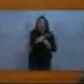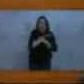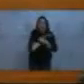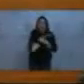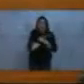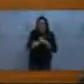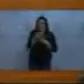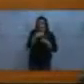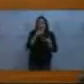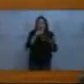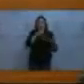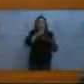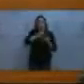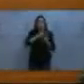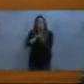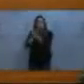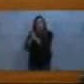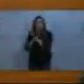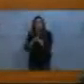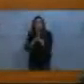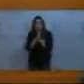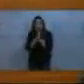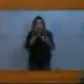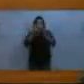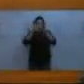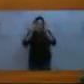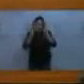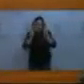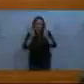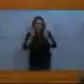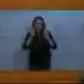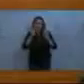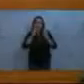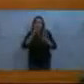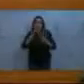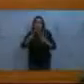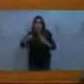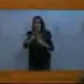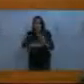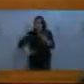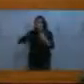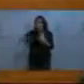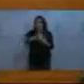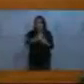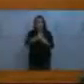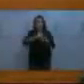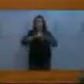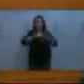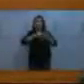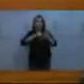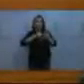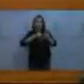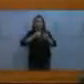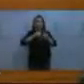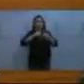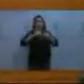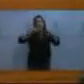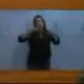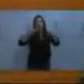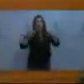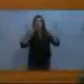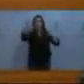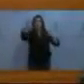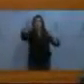aprecian cómo algunos de sus compañeros, entre comillas, pasan por delante de ellos y acceden a estas plazas FETEN con los mismos